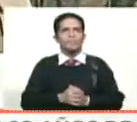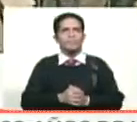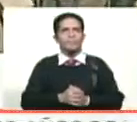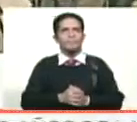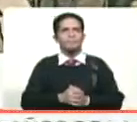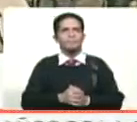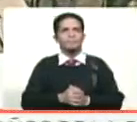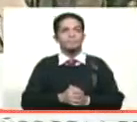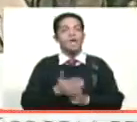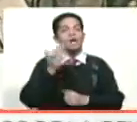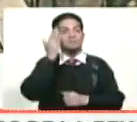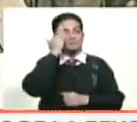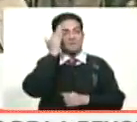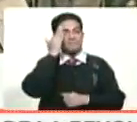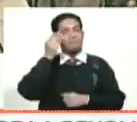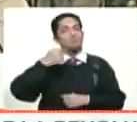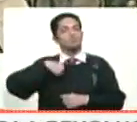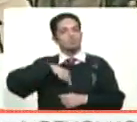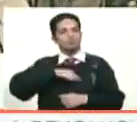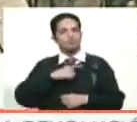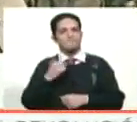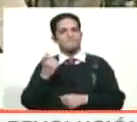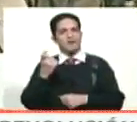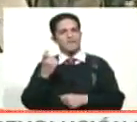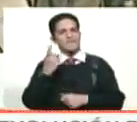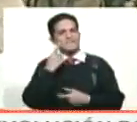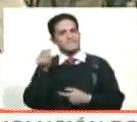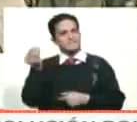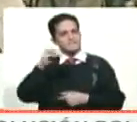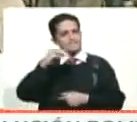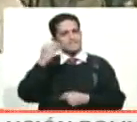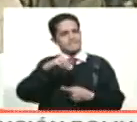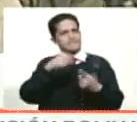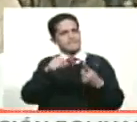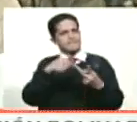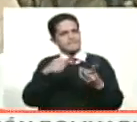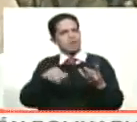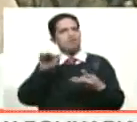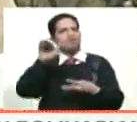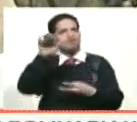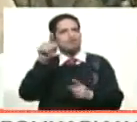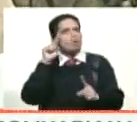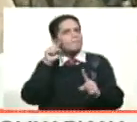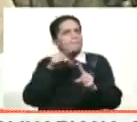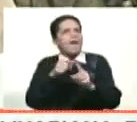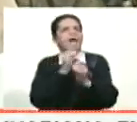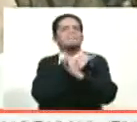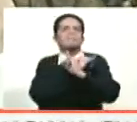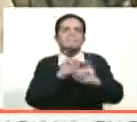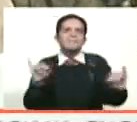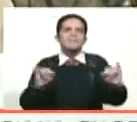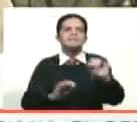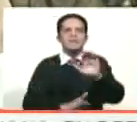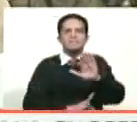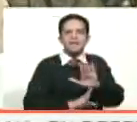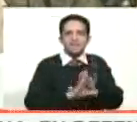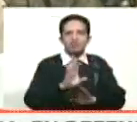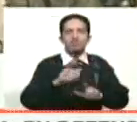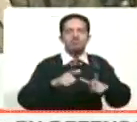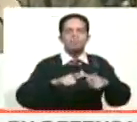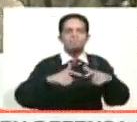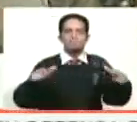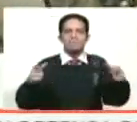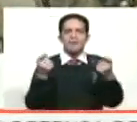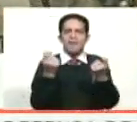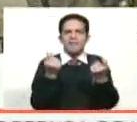Y sabemos que tenemos cuentas pendientes hacia el futuro para la independencia, el desarrollo y la prosperidad económica de nuestro